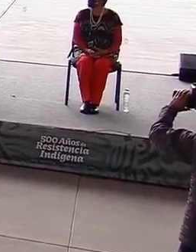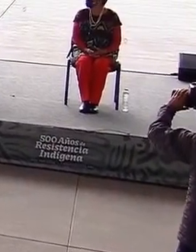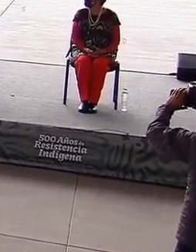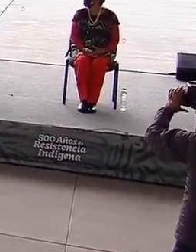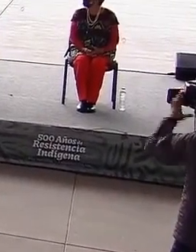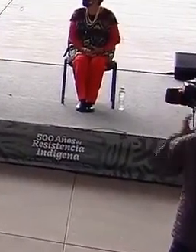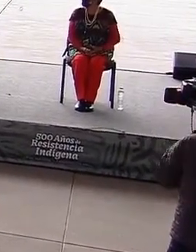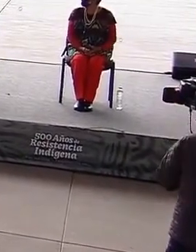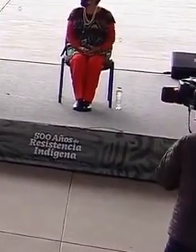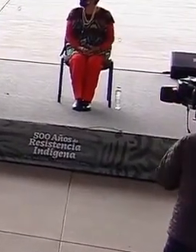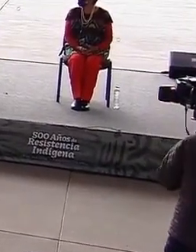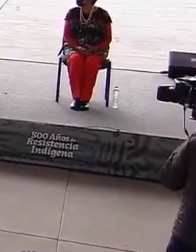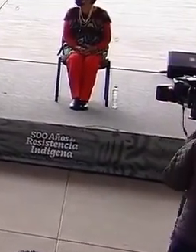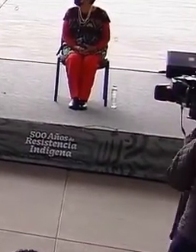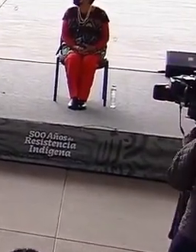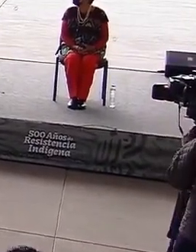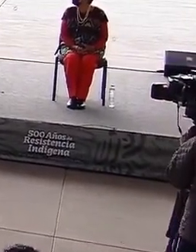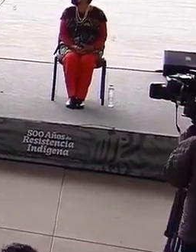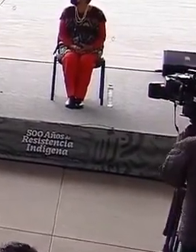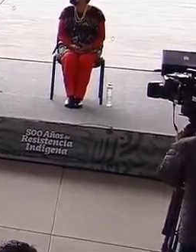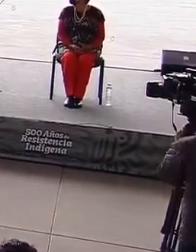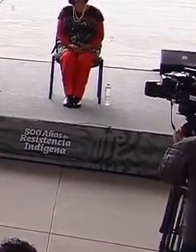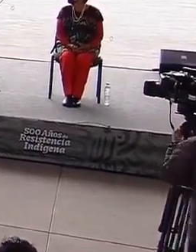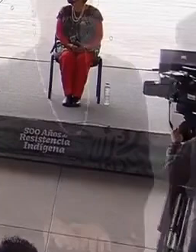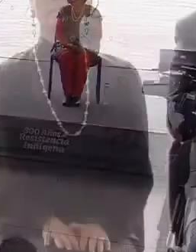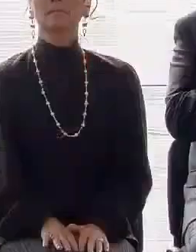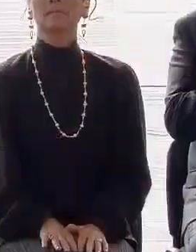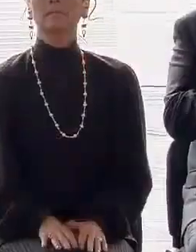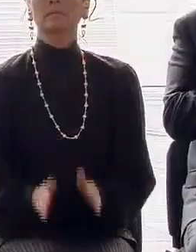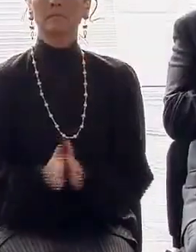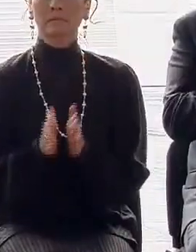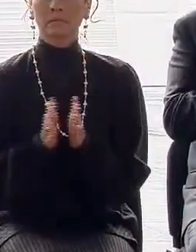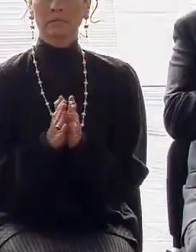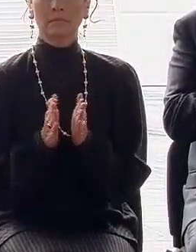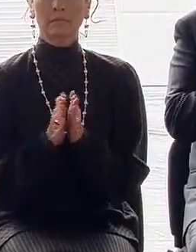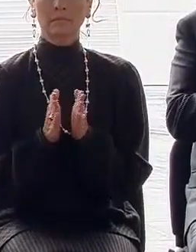Almirante José Rafael Ojeda Durán, secretario de Marina.